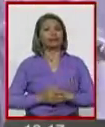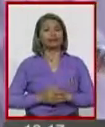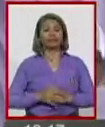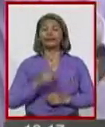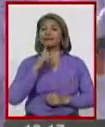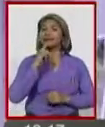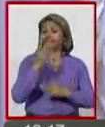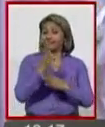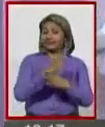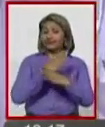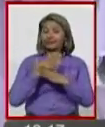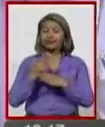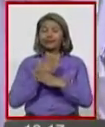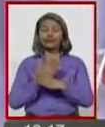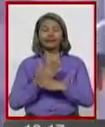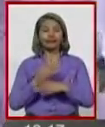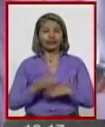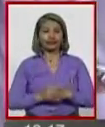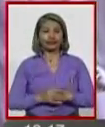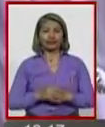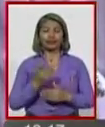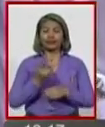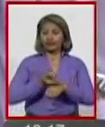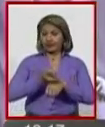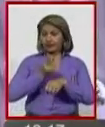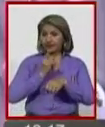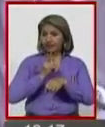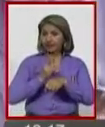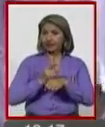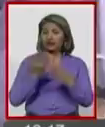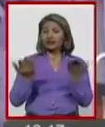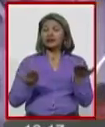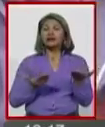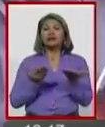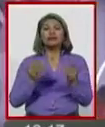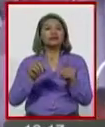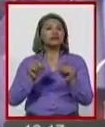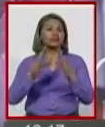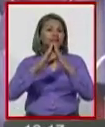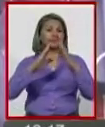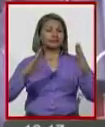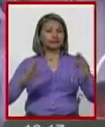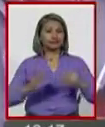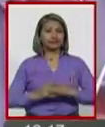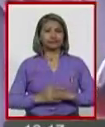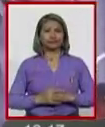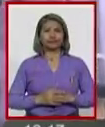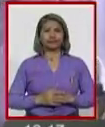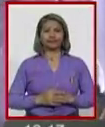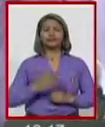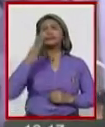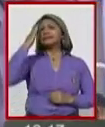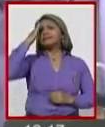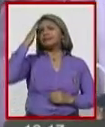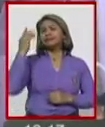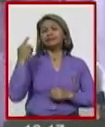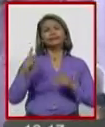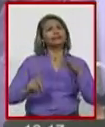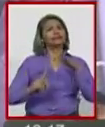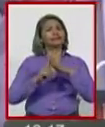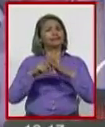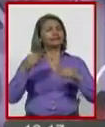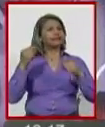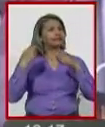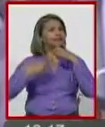Estamos compartiendo. ¿Compartiendo bebidas alcohólicas? ¿Dónde? En mi casa. ¿Y por qué se originó la pelea?